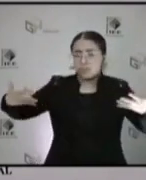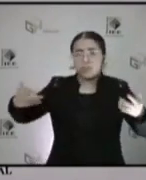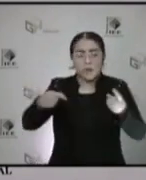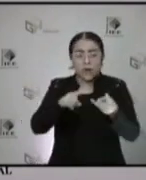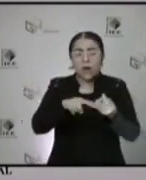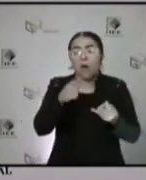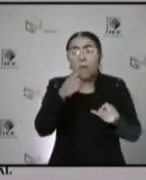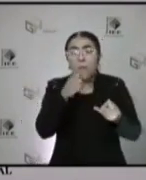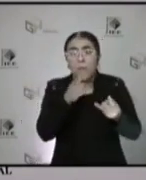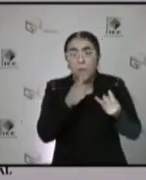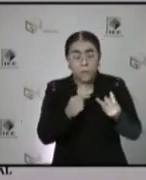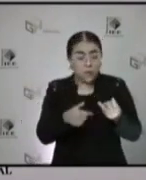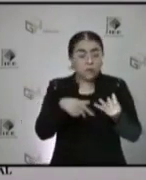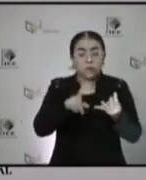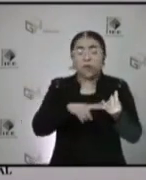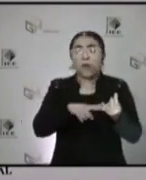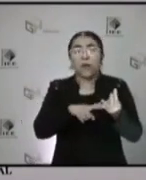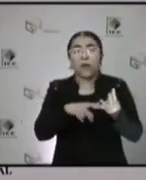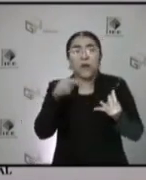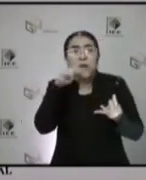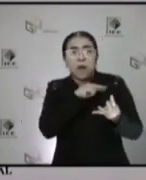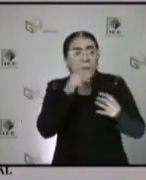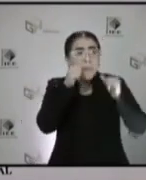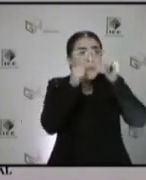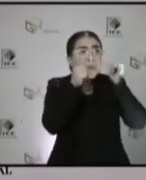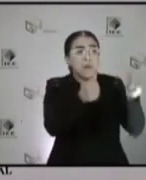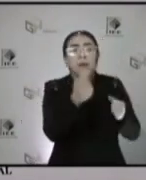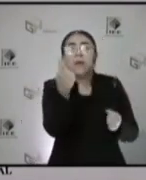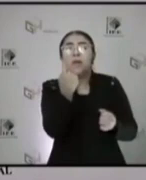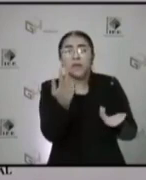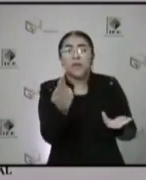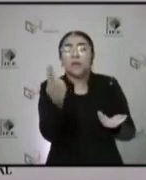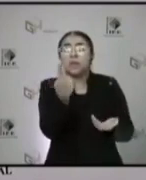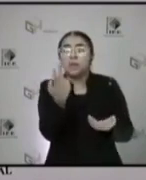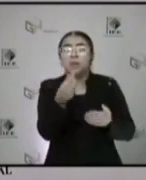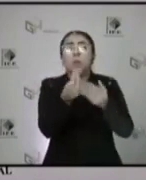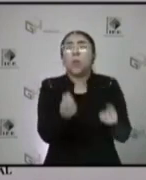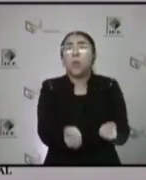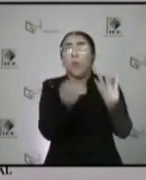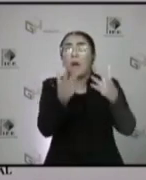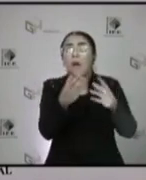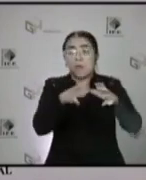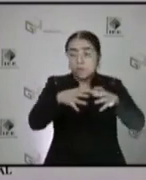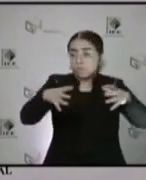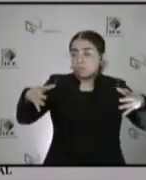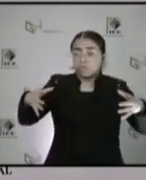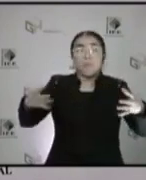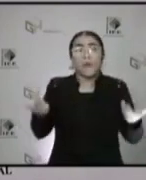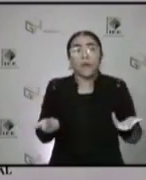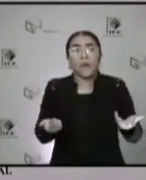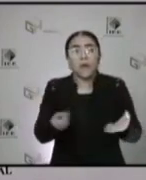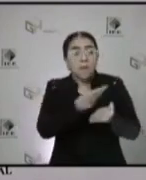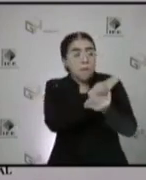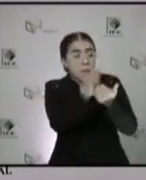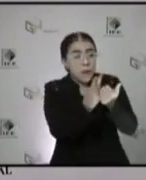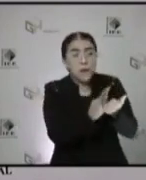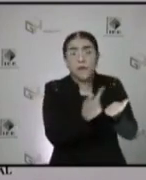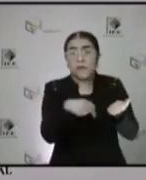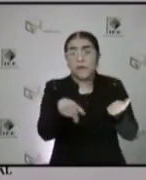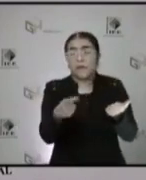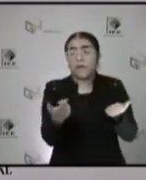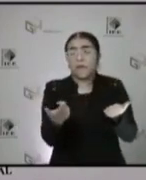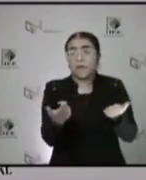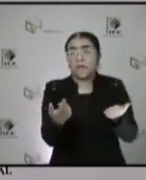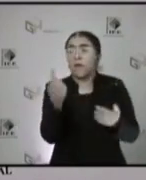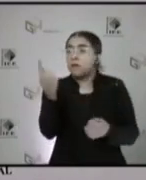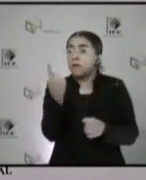reacción, médico de reacción, inmediato, ¿dónde está? ¿Qué cercanía? ¿Cuántos somos? Crecimiento demográfico, la planeación, ¿cómo va a